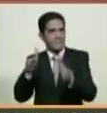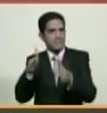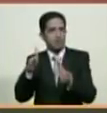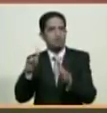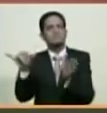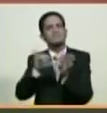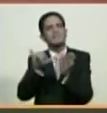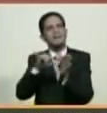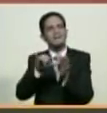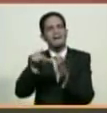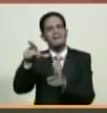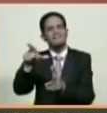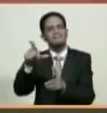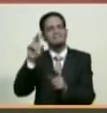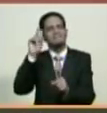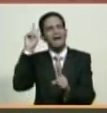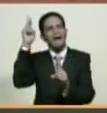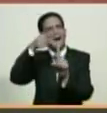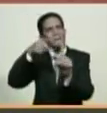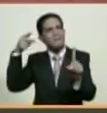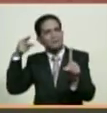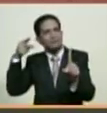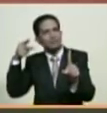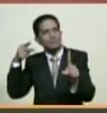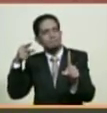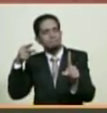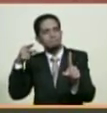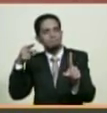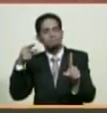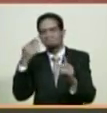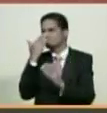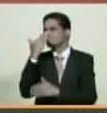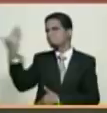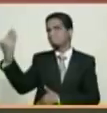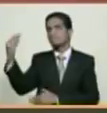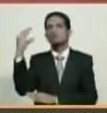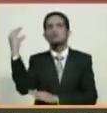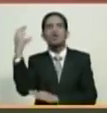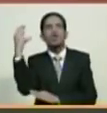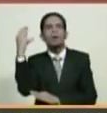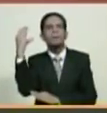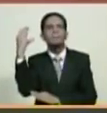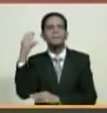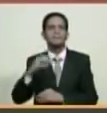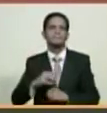Guainía. Al frente era Colombia, está Colombia.